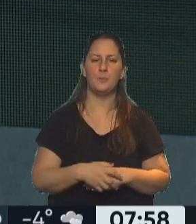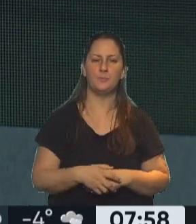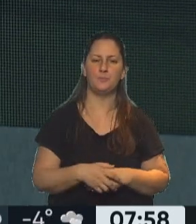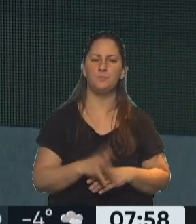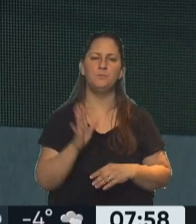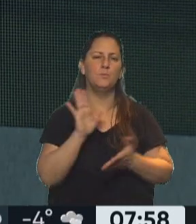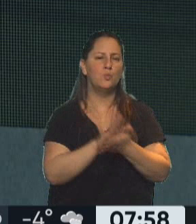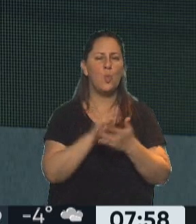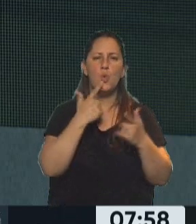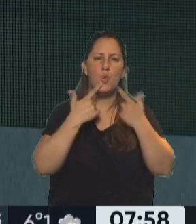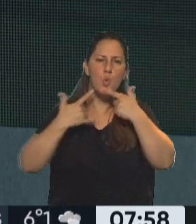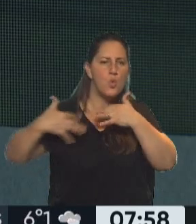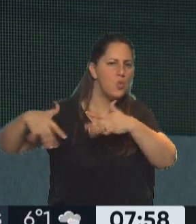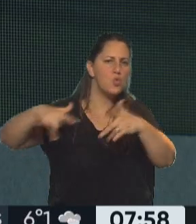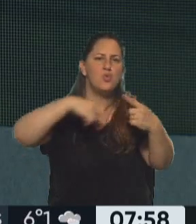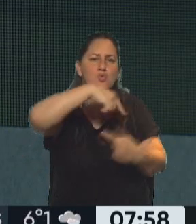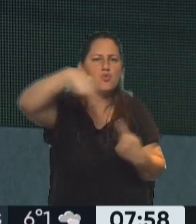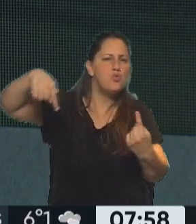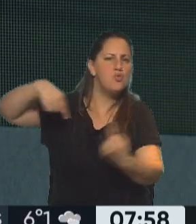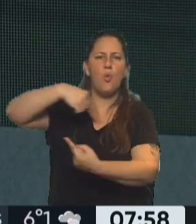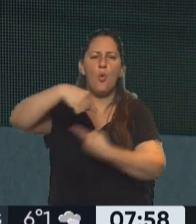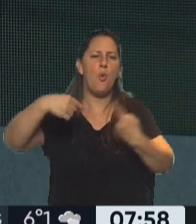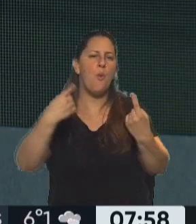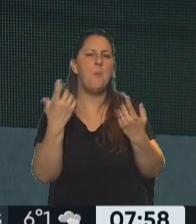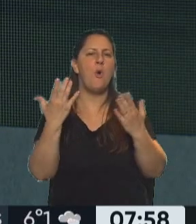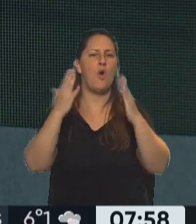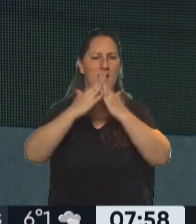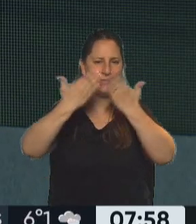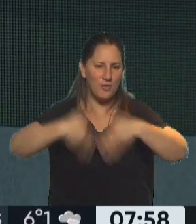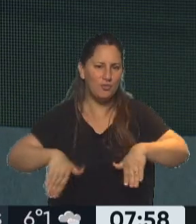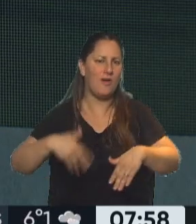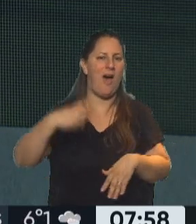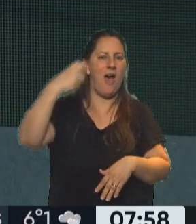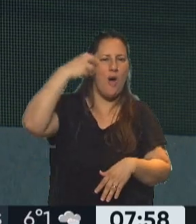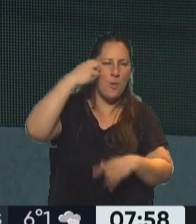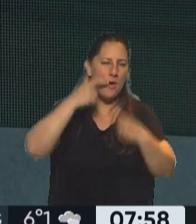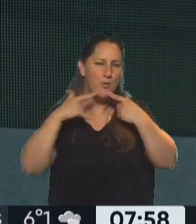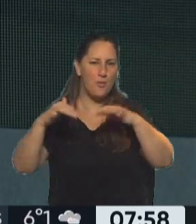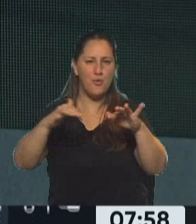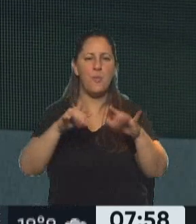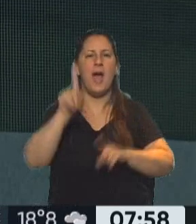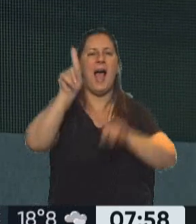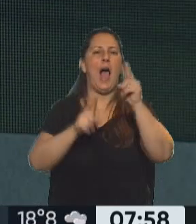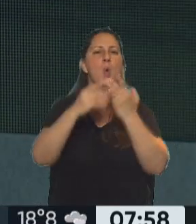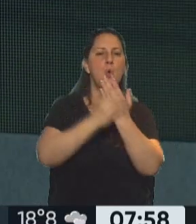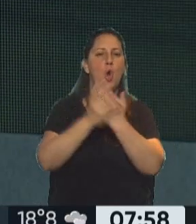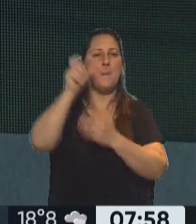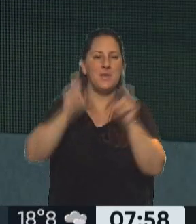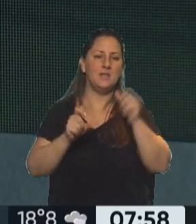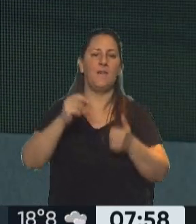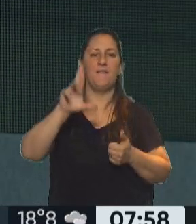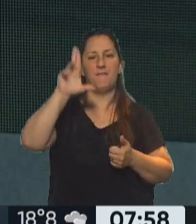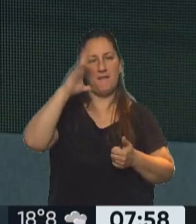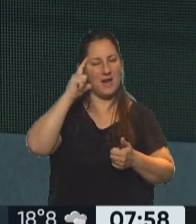rumor que puede estar circulando por pasillos de Casa de Gobierno por el congreso y demás de que algunos ministros en el caso de